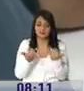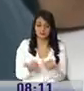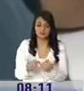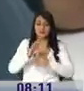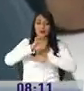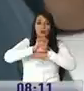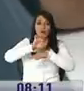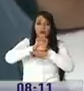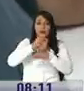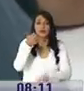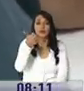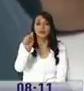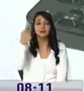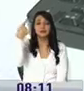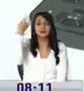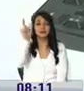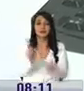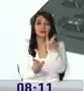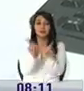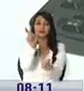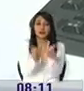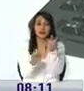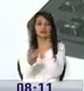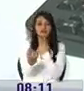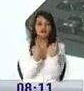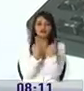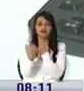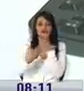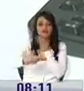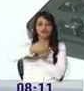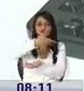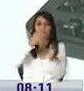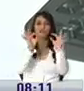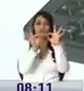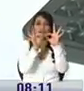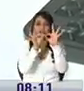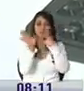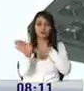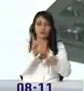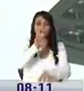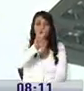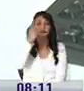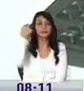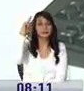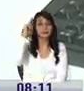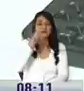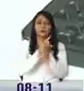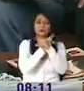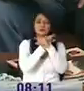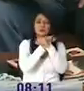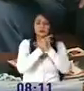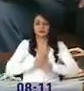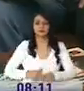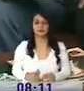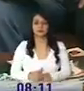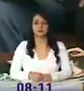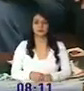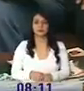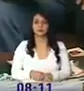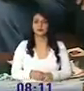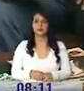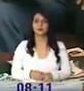cerca de 10 millones de usuarios interactúan a través de Facebook y alrededor de 2 millones en Twitter